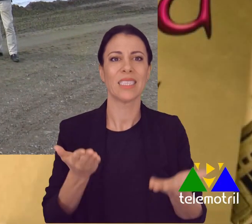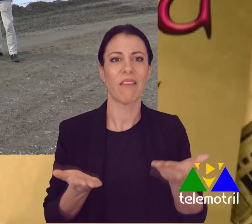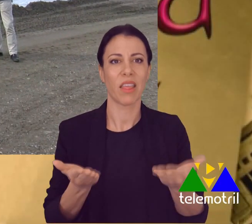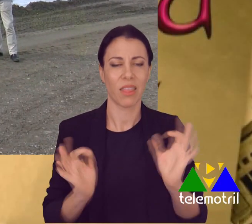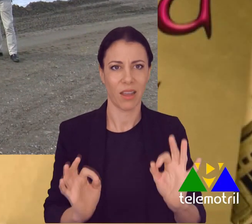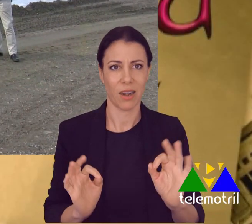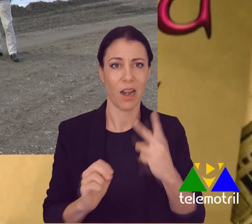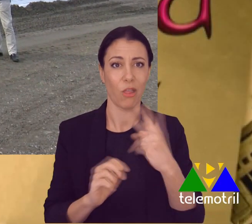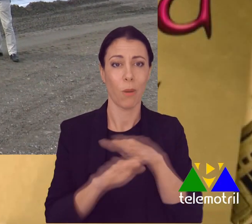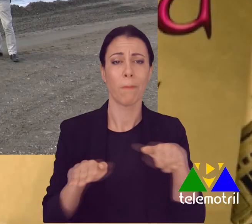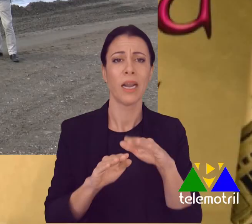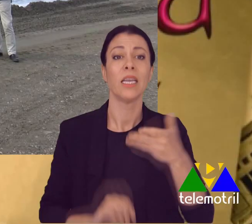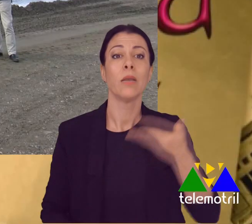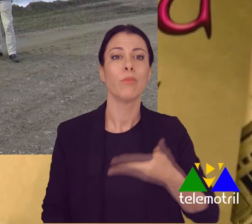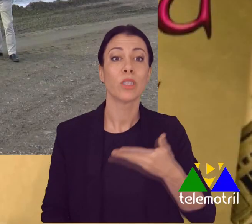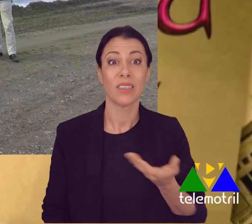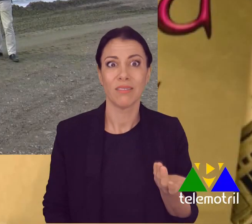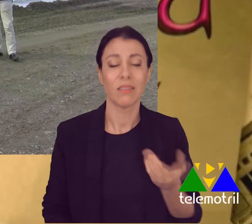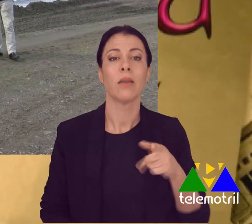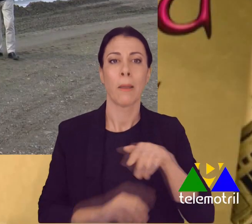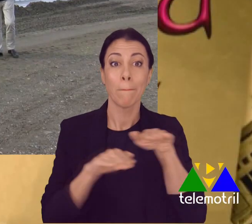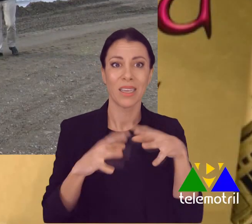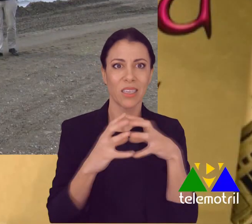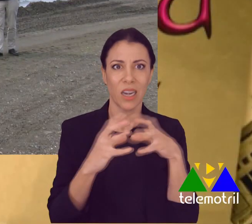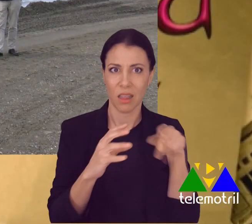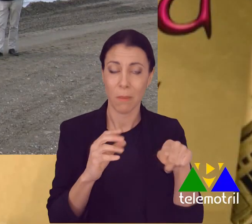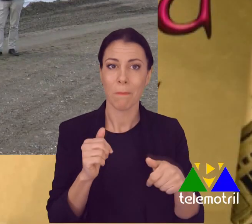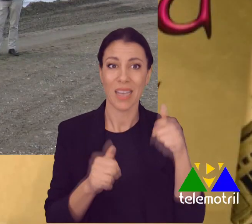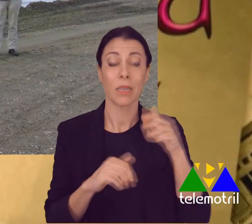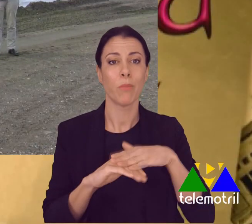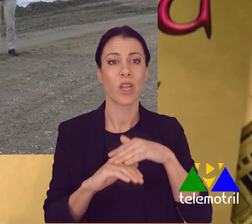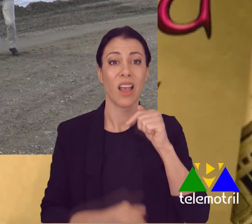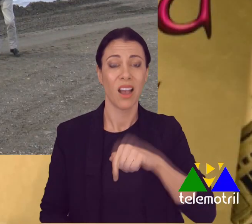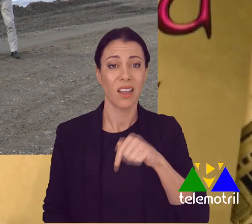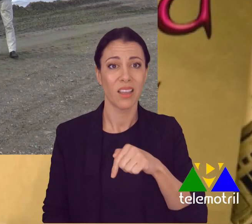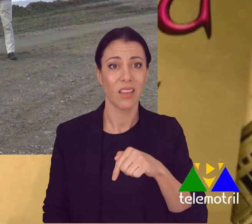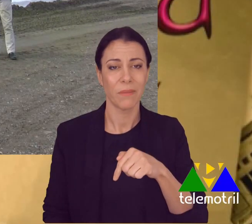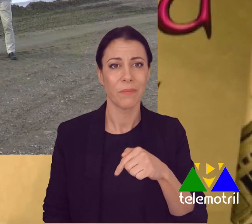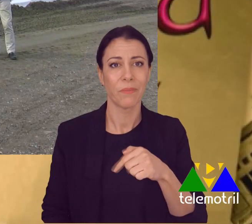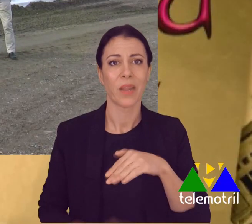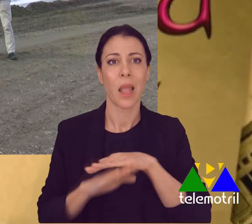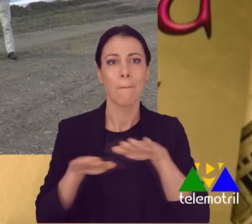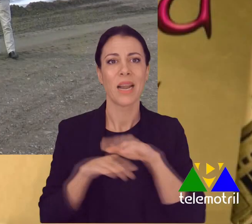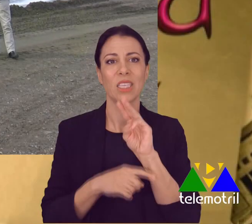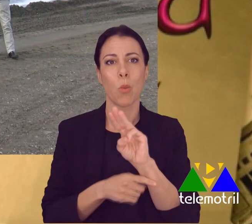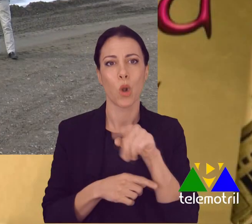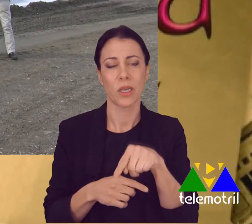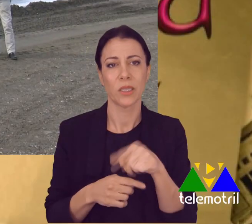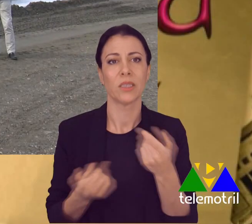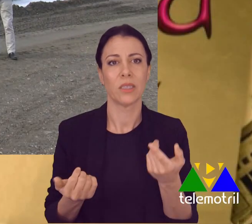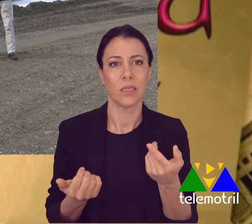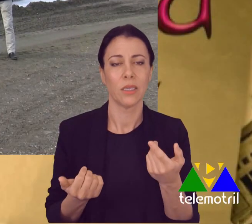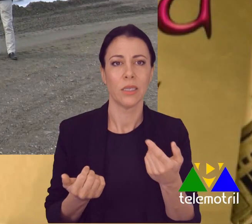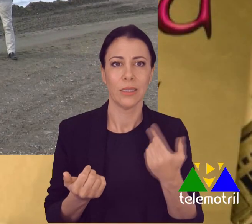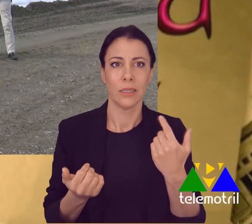playas, ¿no? Claro. Que lo importante del problema era Playa Granada, Granada, fundamentalmente. Porque aquí, sobre todo ya a partir de Playa de Poniente, no tenemos tanto problema. Playa